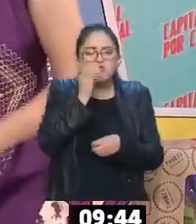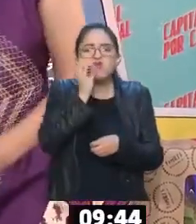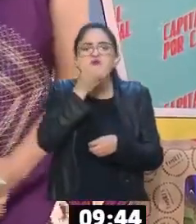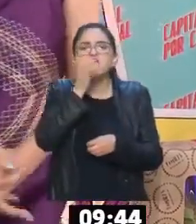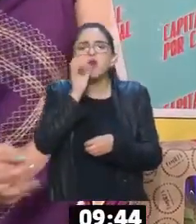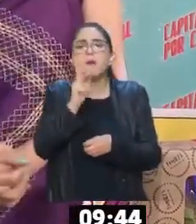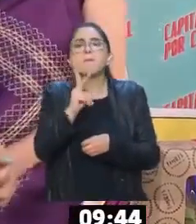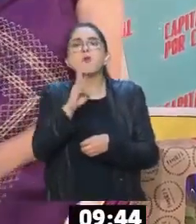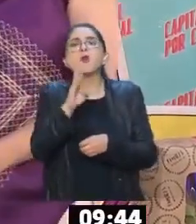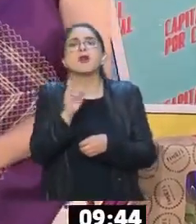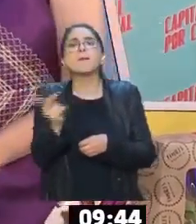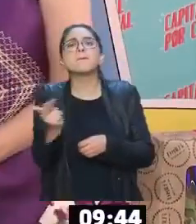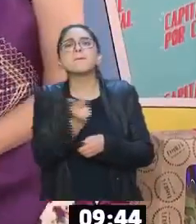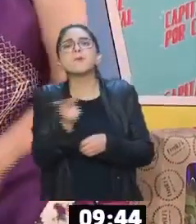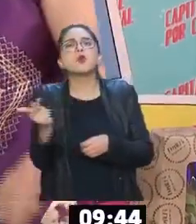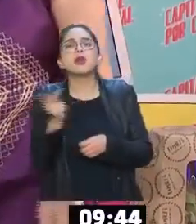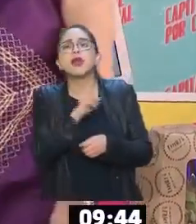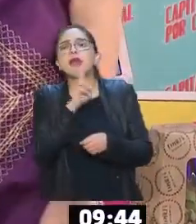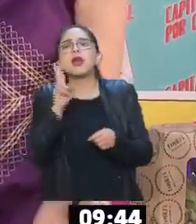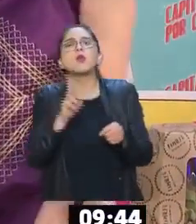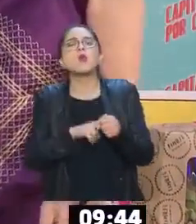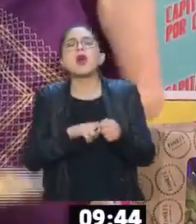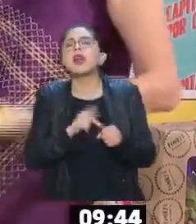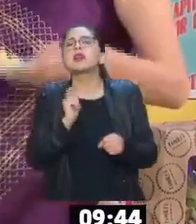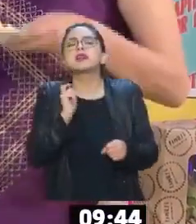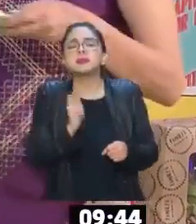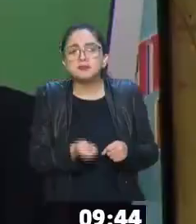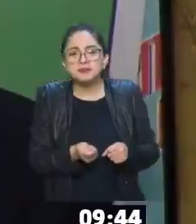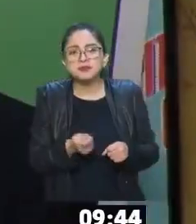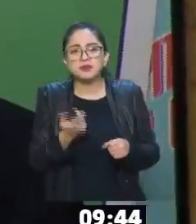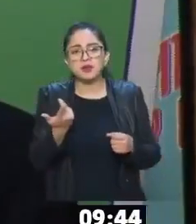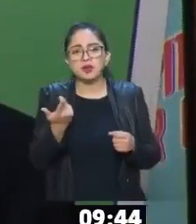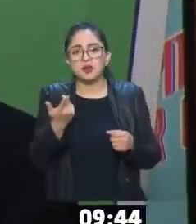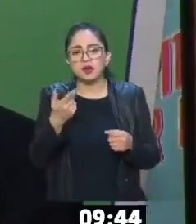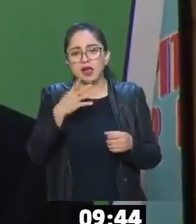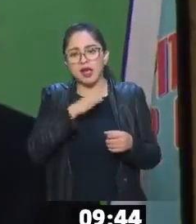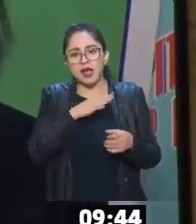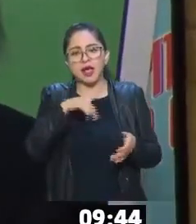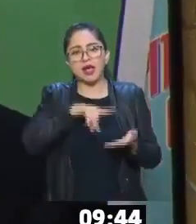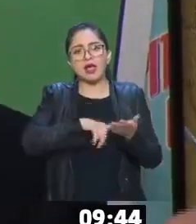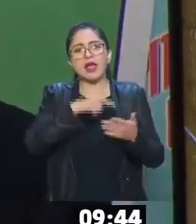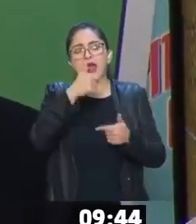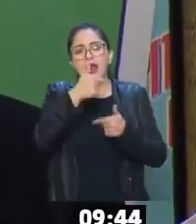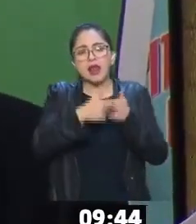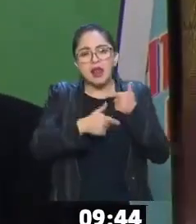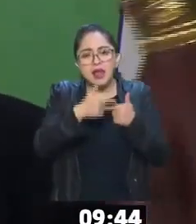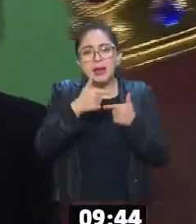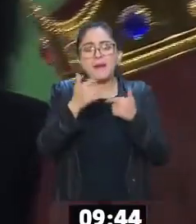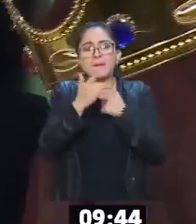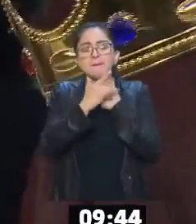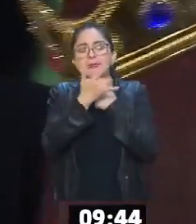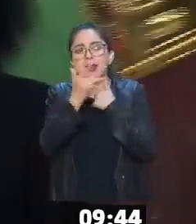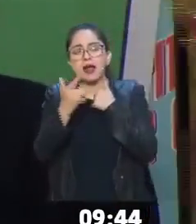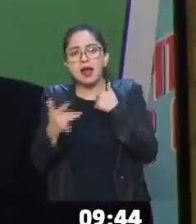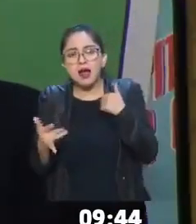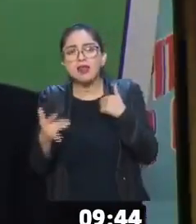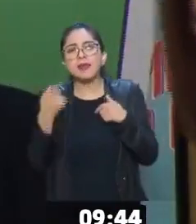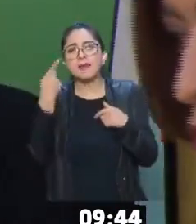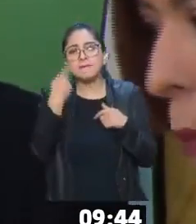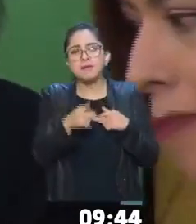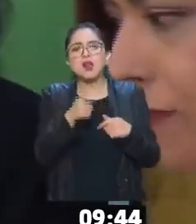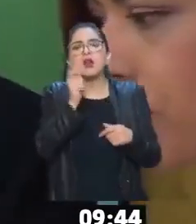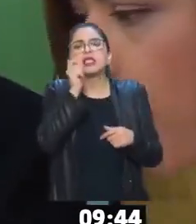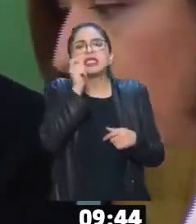natural? Que es un producto claro, de tonos lechosos, brillante, transparente, que visualmente nos